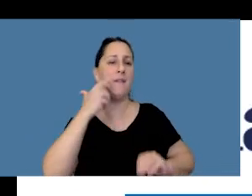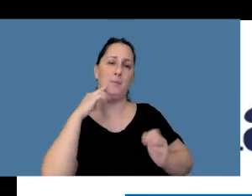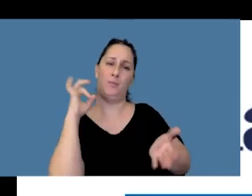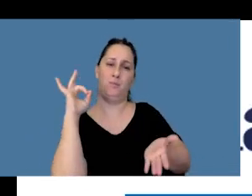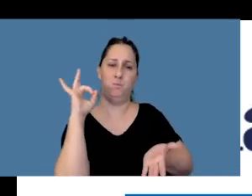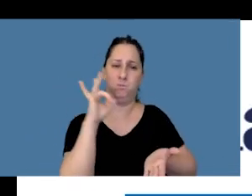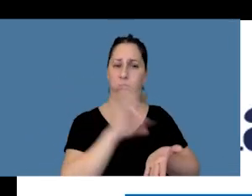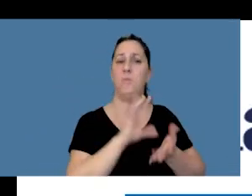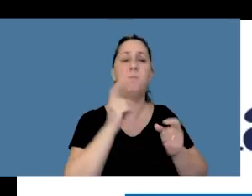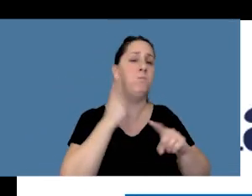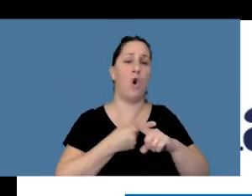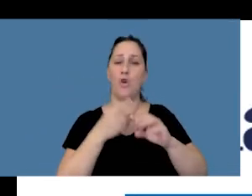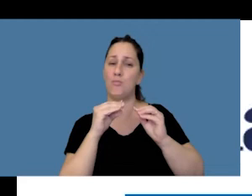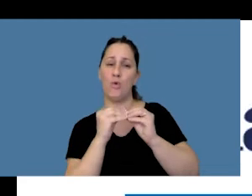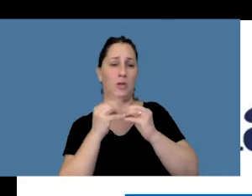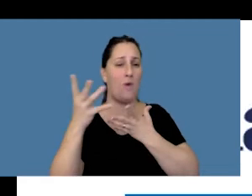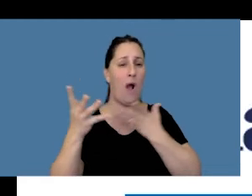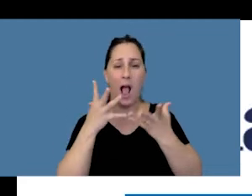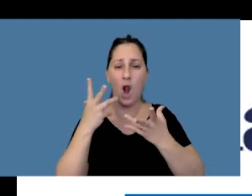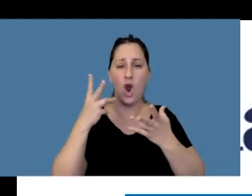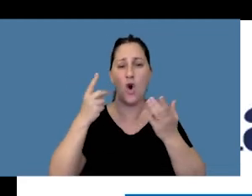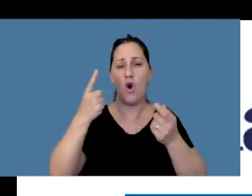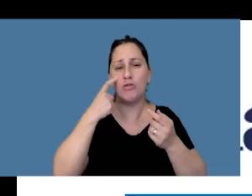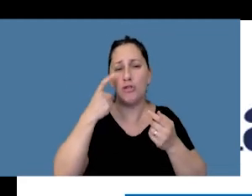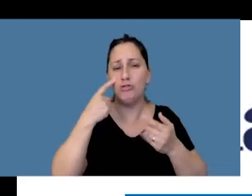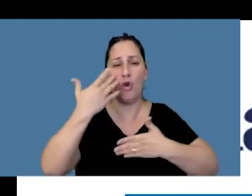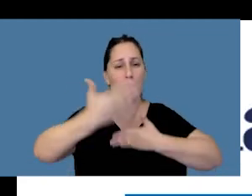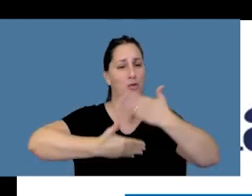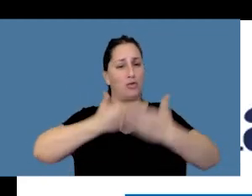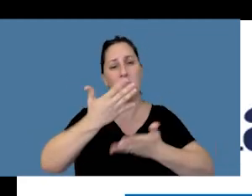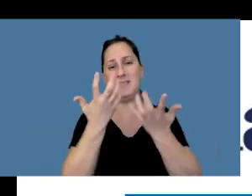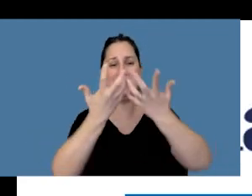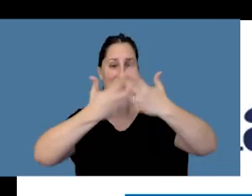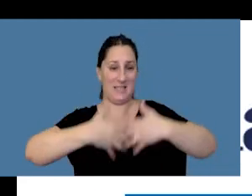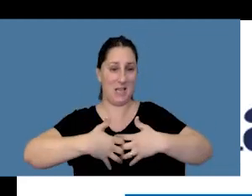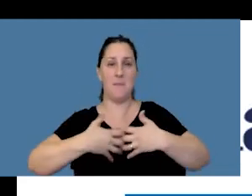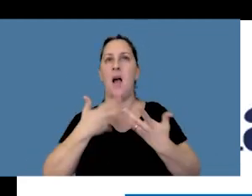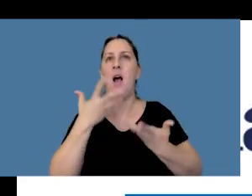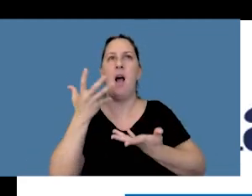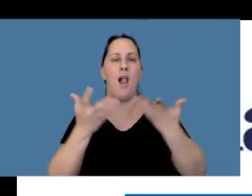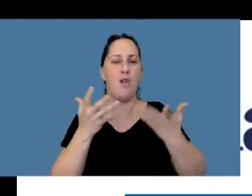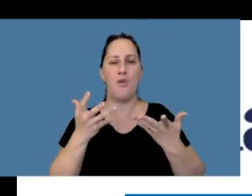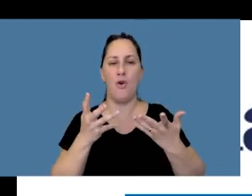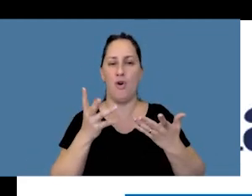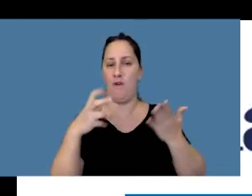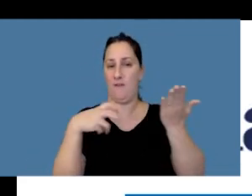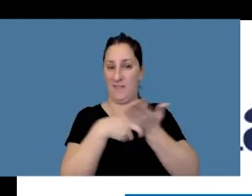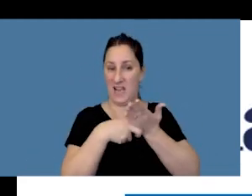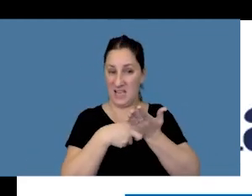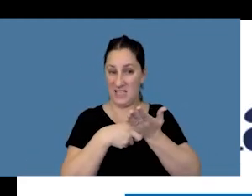por alguna cruce, alguna verificación, algún procedimiento sistémico, alguna